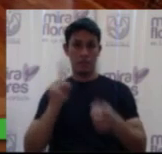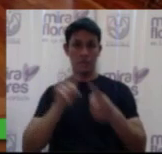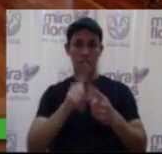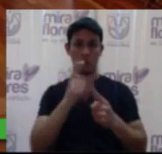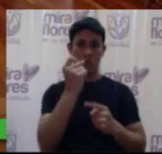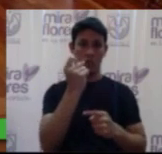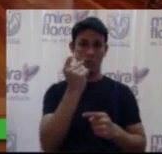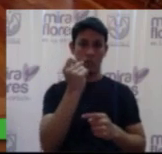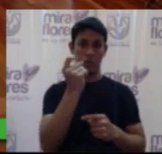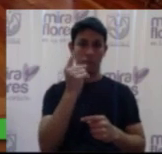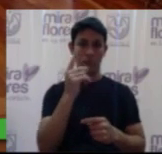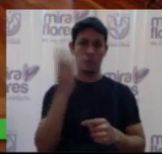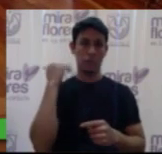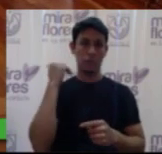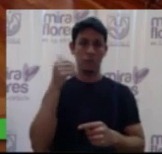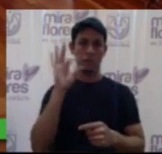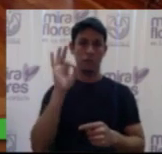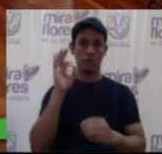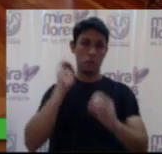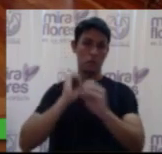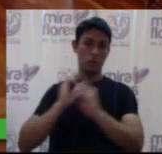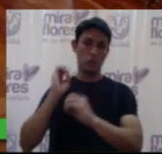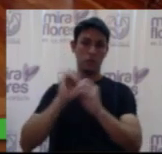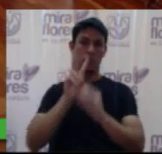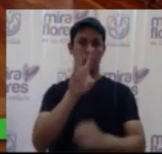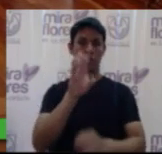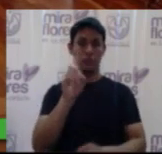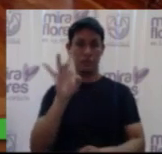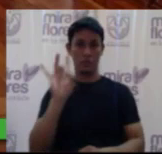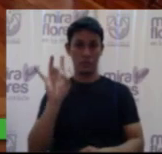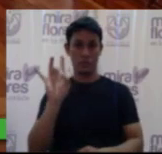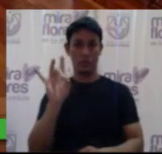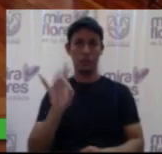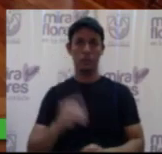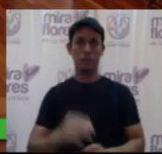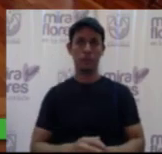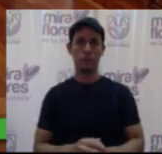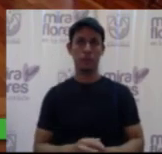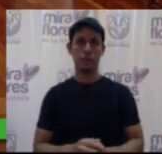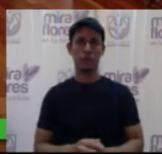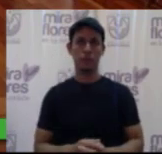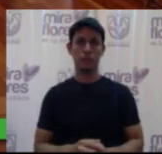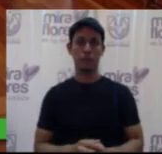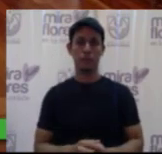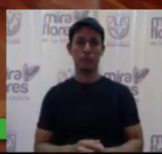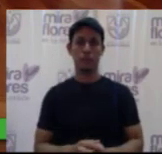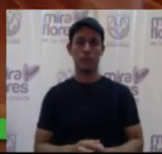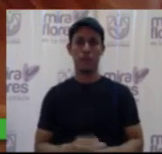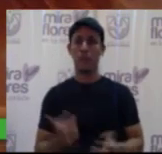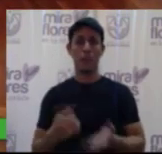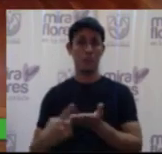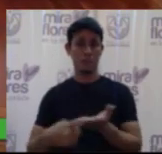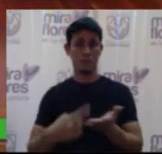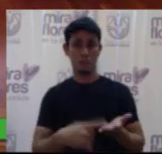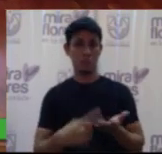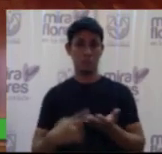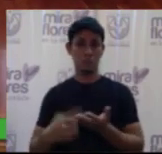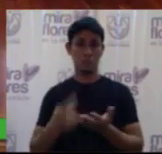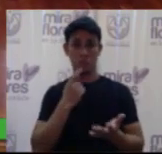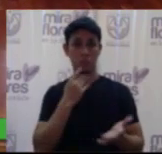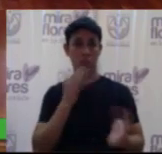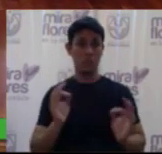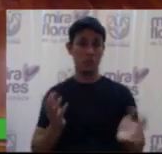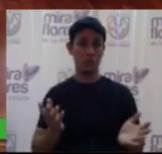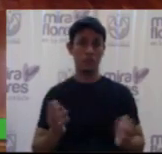11 de octubre de 2018, correspondiente a su periodo vacacional respectivo. Al debate. No teniendo